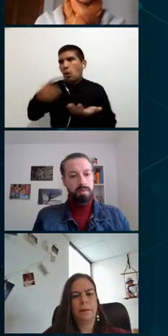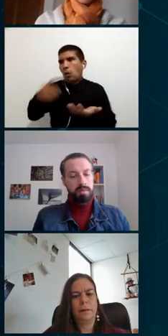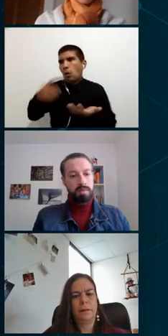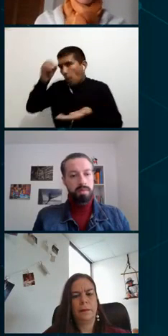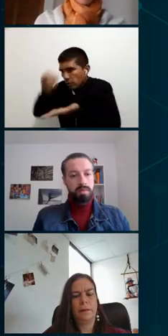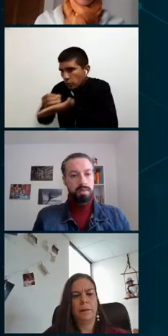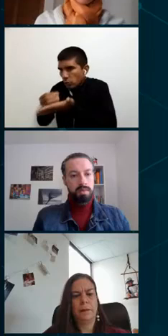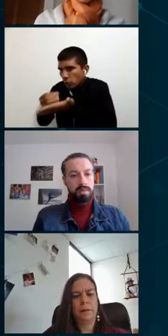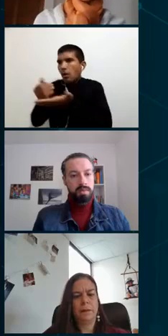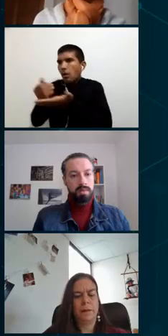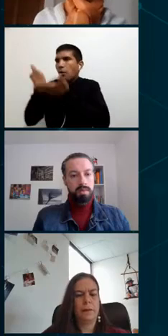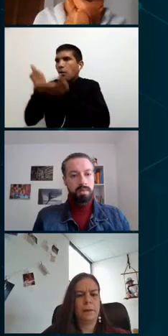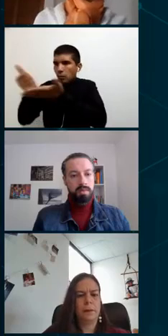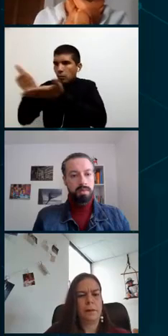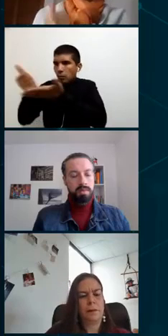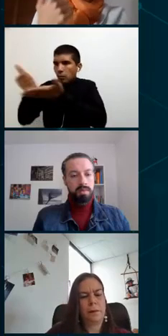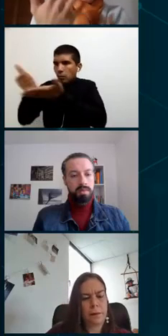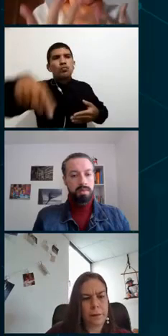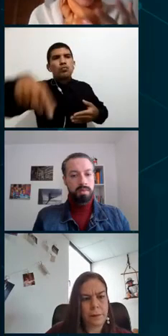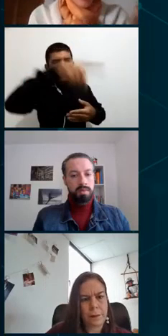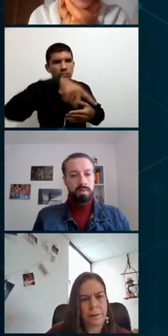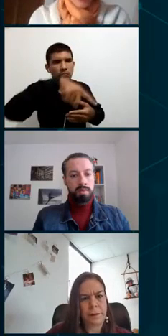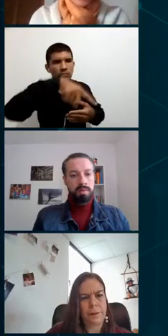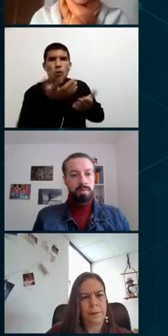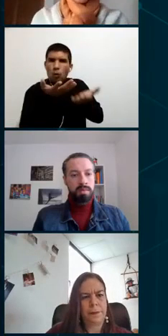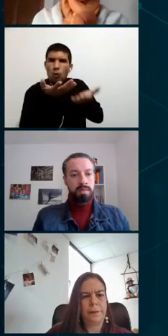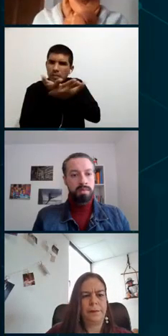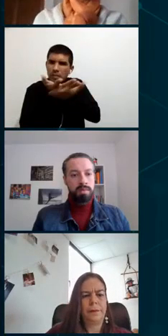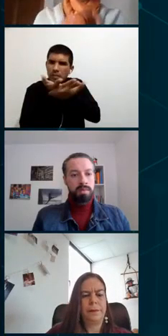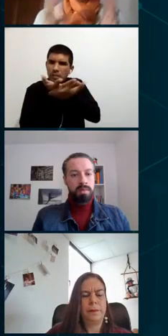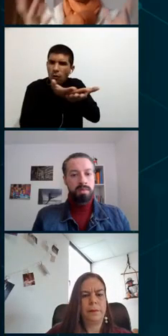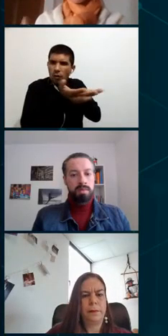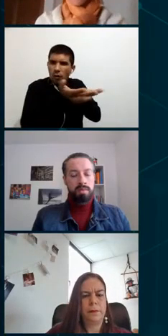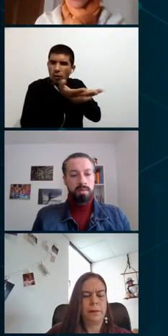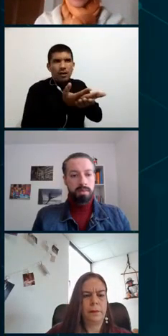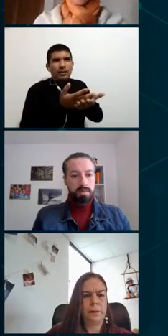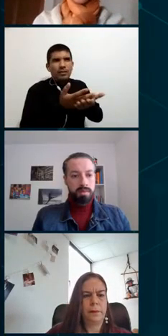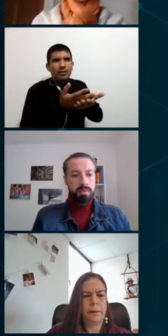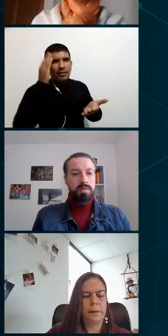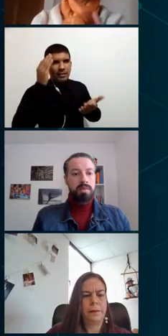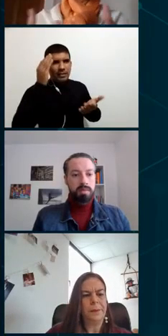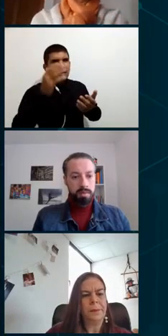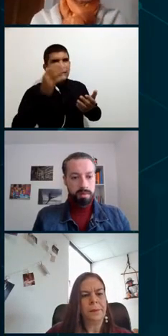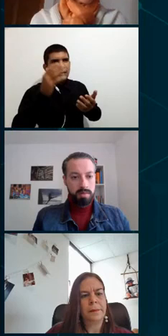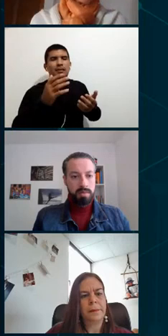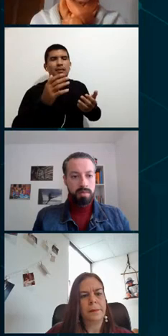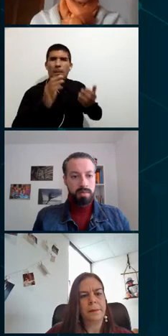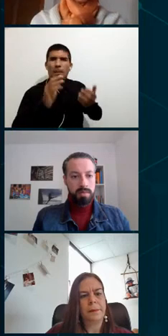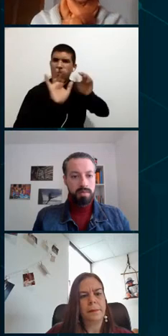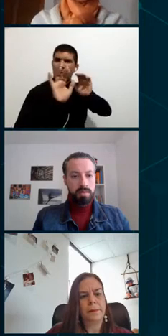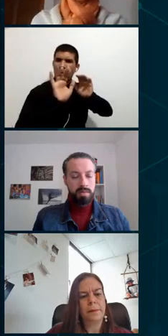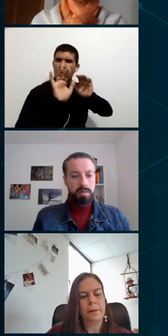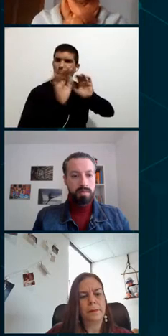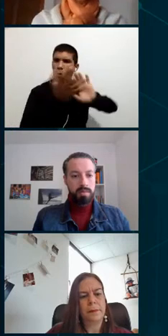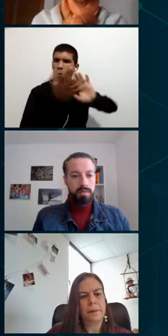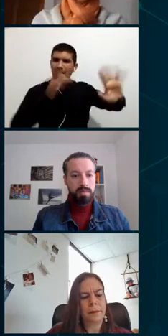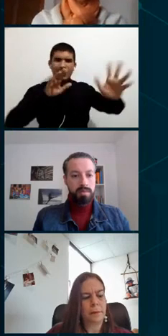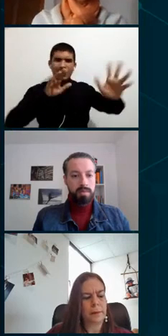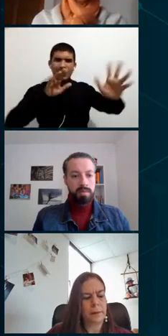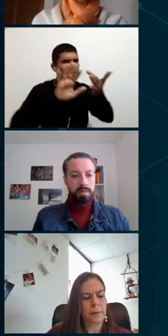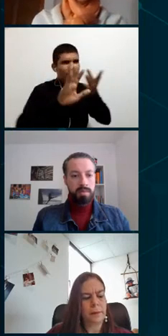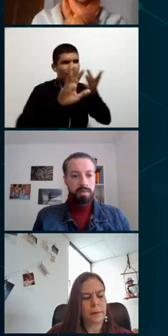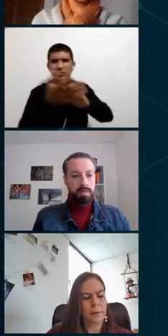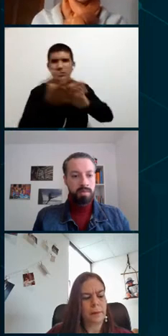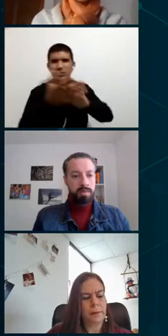comerciales. ¿Sí? Detrás de ese problema hay muchas situaciones que dificultan que realmente se